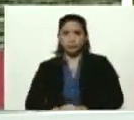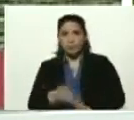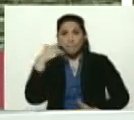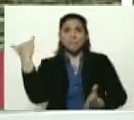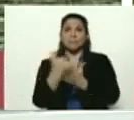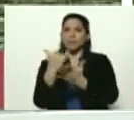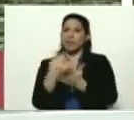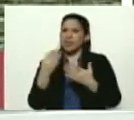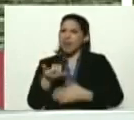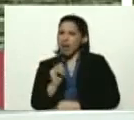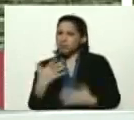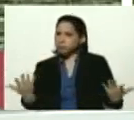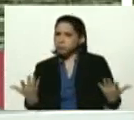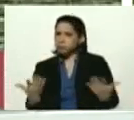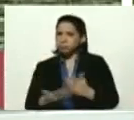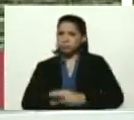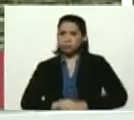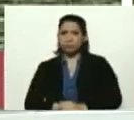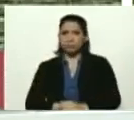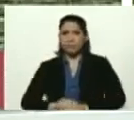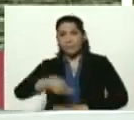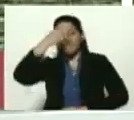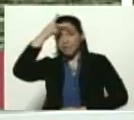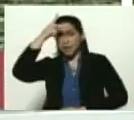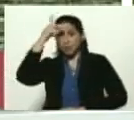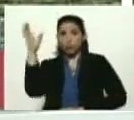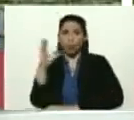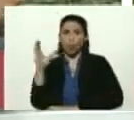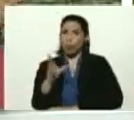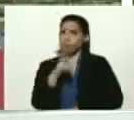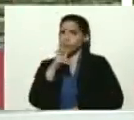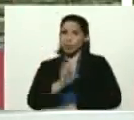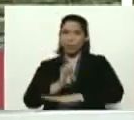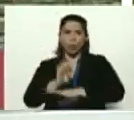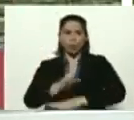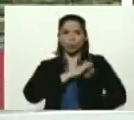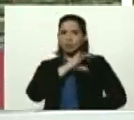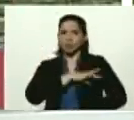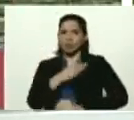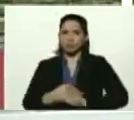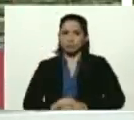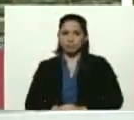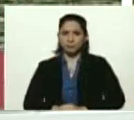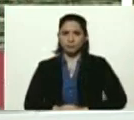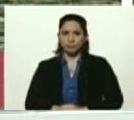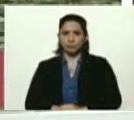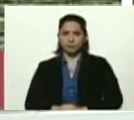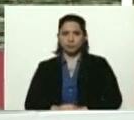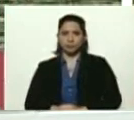Miren cómo está Perú, Colombia, Ecuador, Chile.